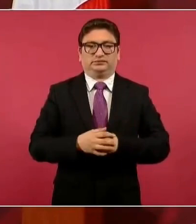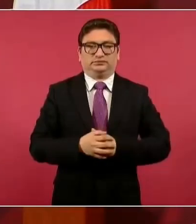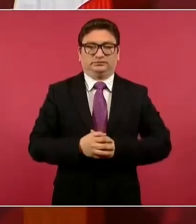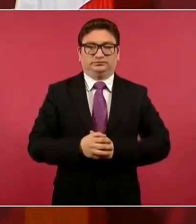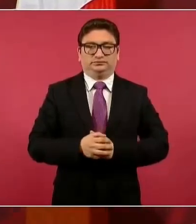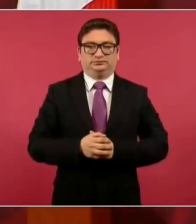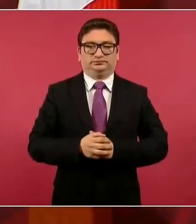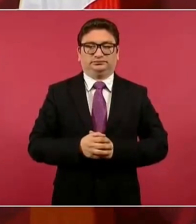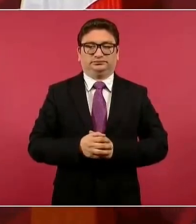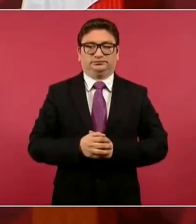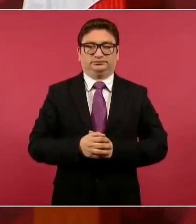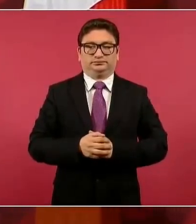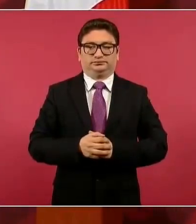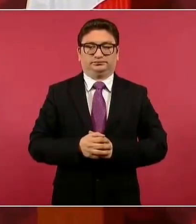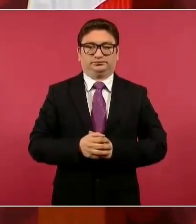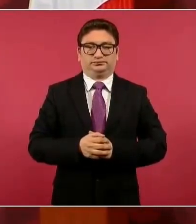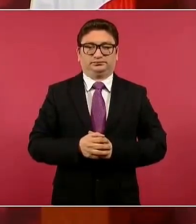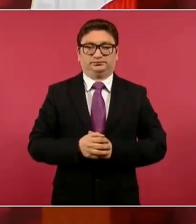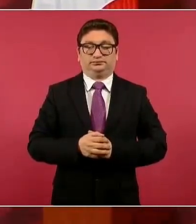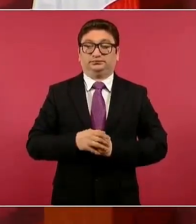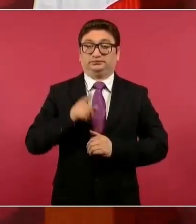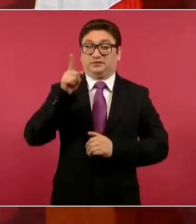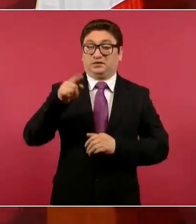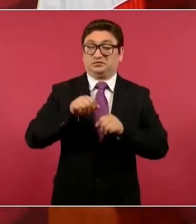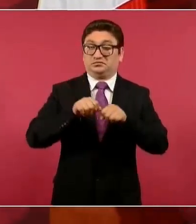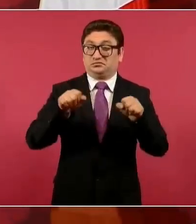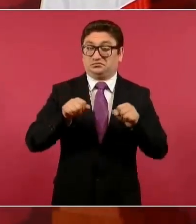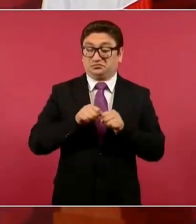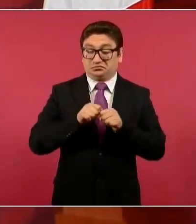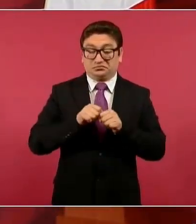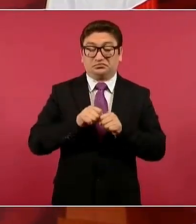la reservación del salón.